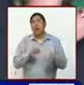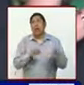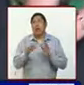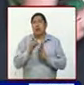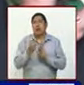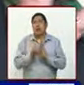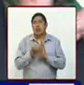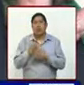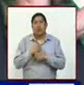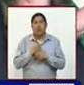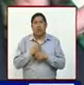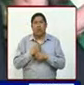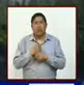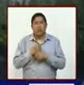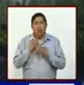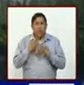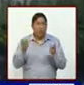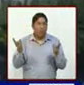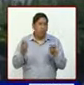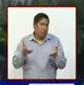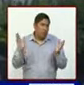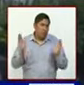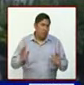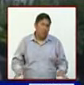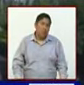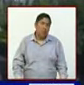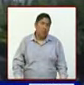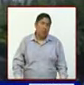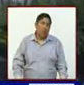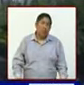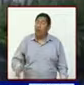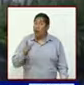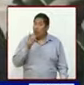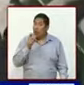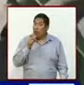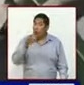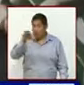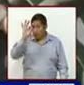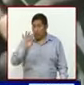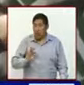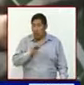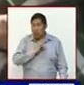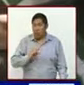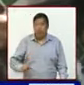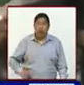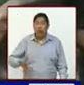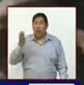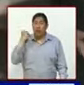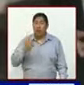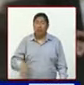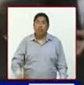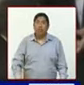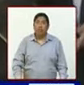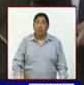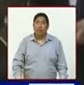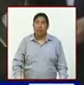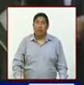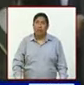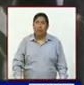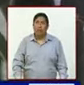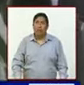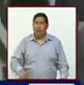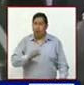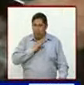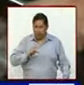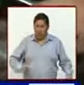decreto, que se subió a la Gaceta y luego se lo bajó. ¿A quién asignaban como gobernador en ese entonces, mediante ese decreto? En realidad